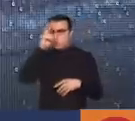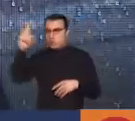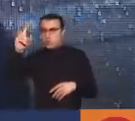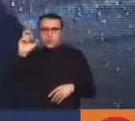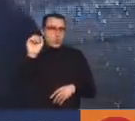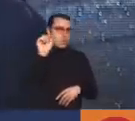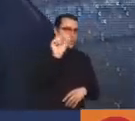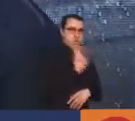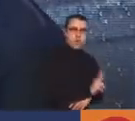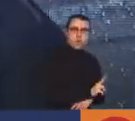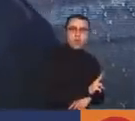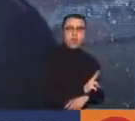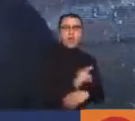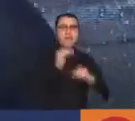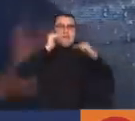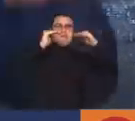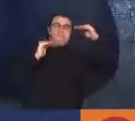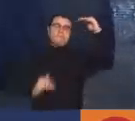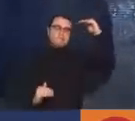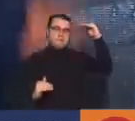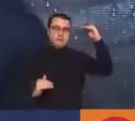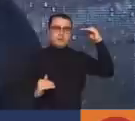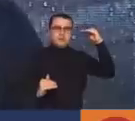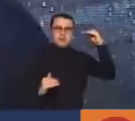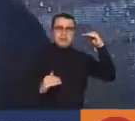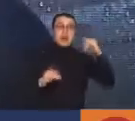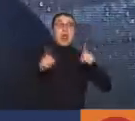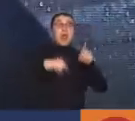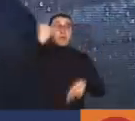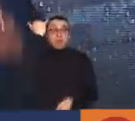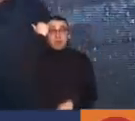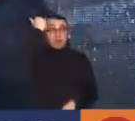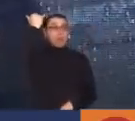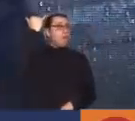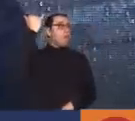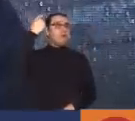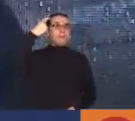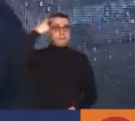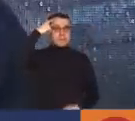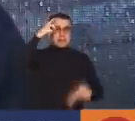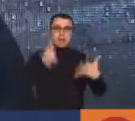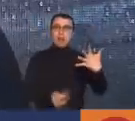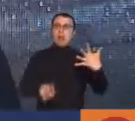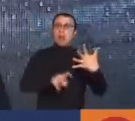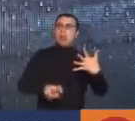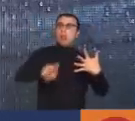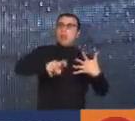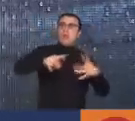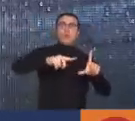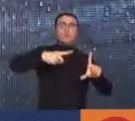sur. Se ha fijado esa idea, la idea de los estratos que no hemos podido